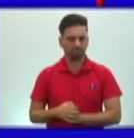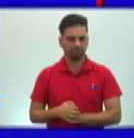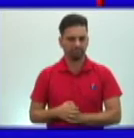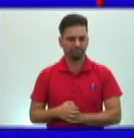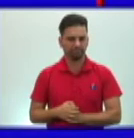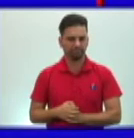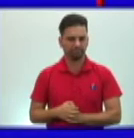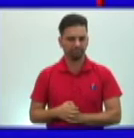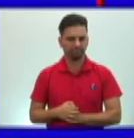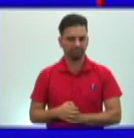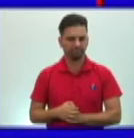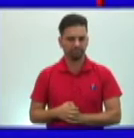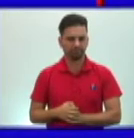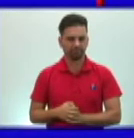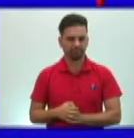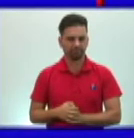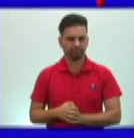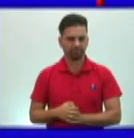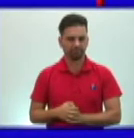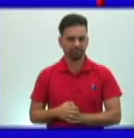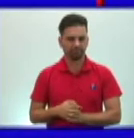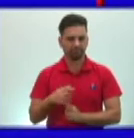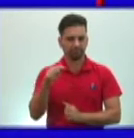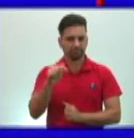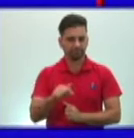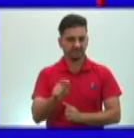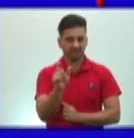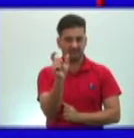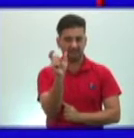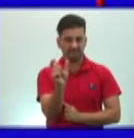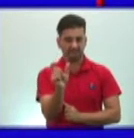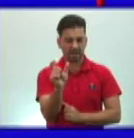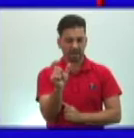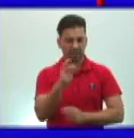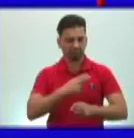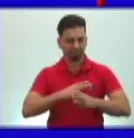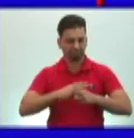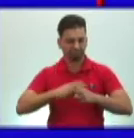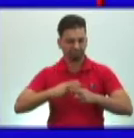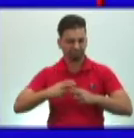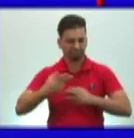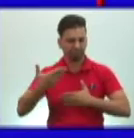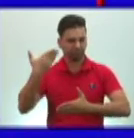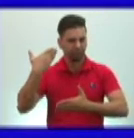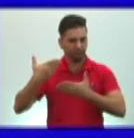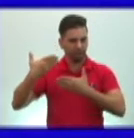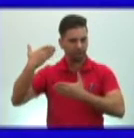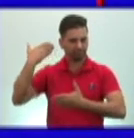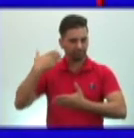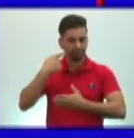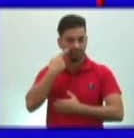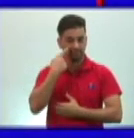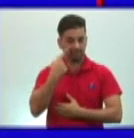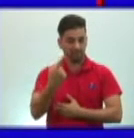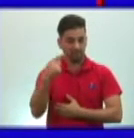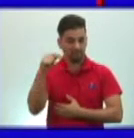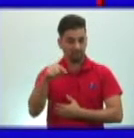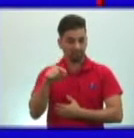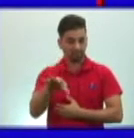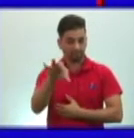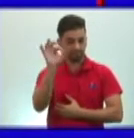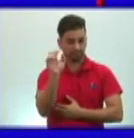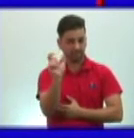este caso, sino que es una conmemoración que tiene su historia. Veamos qué dice las Naciones Unidas en este